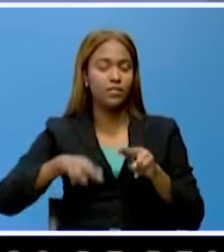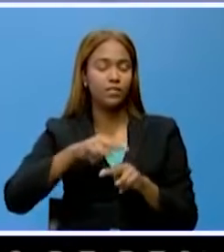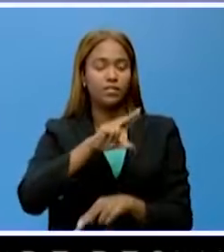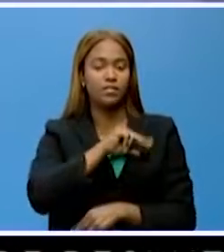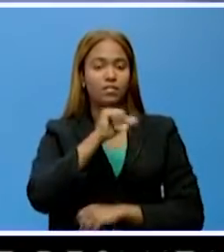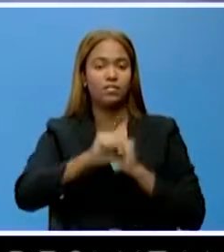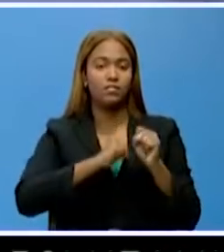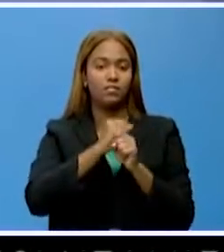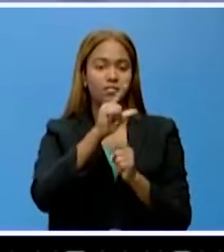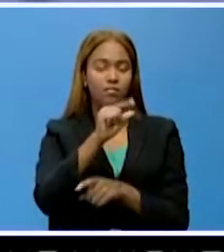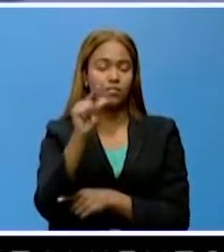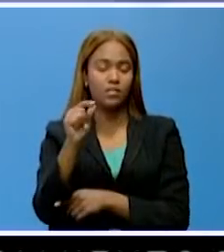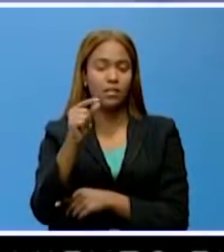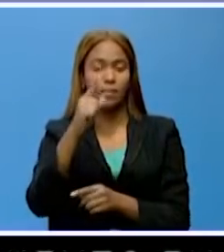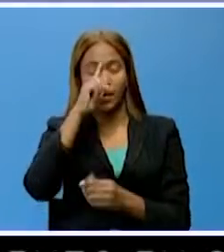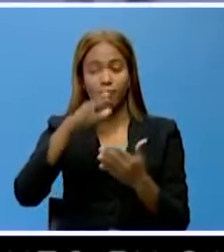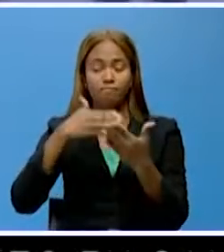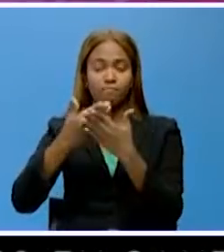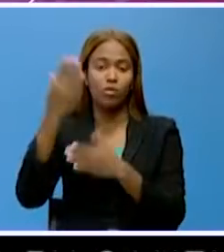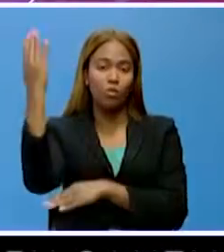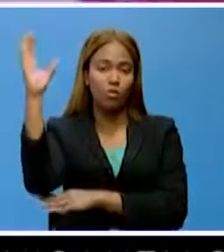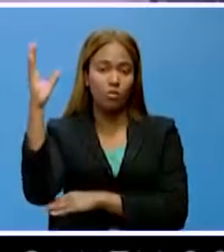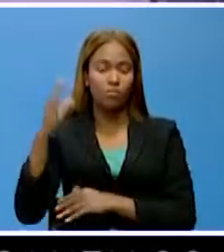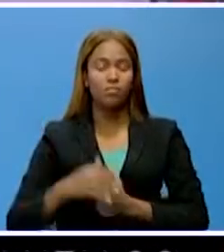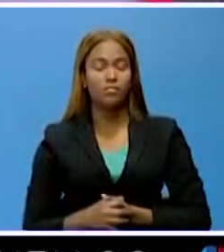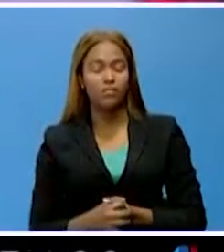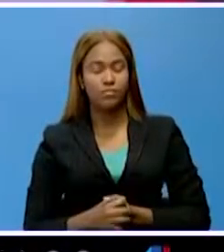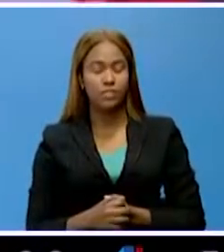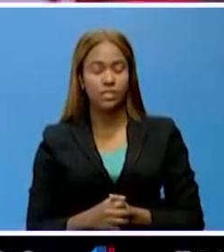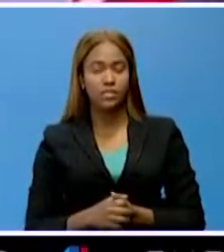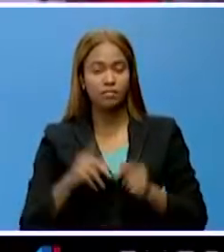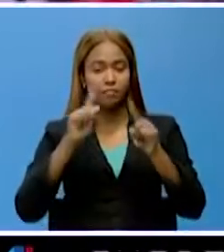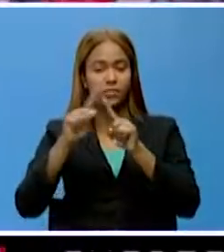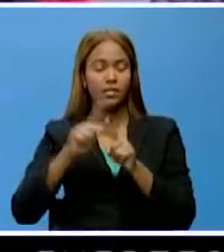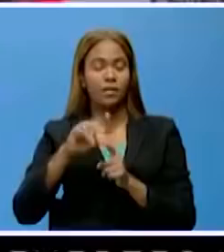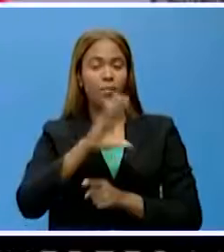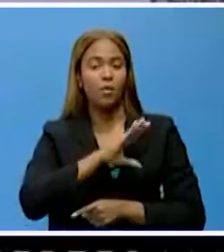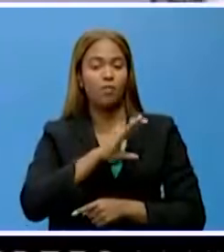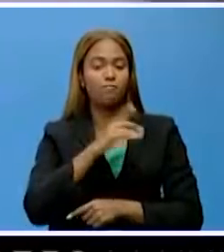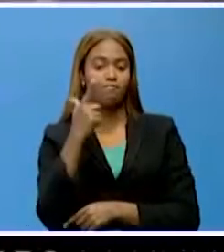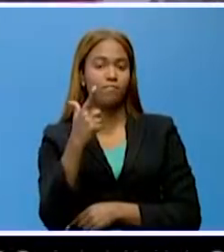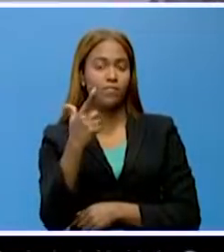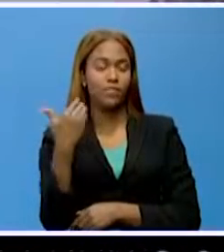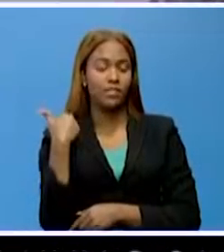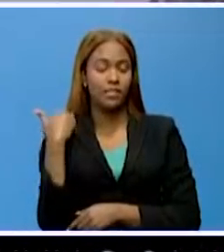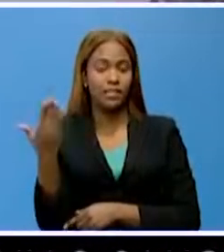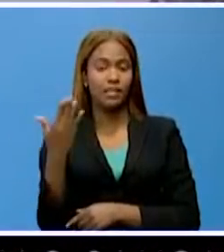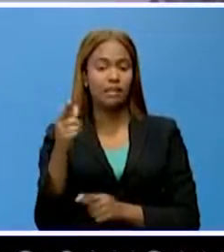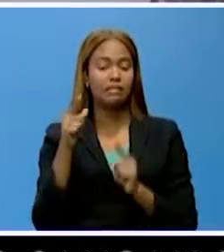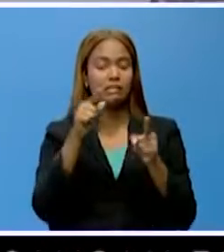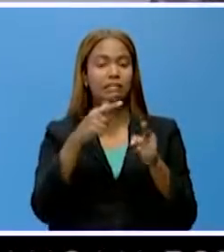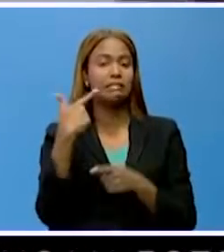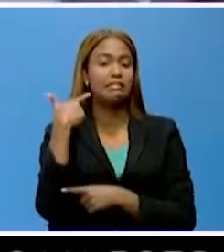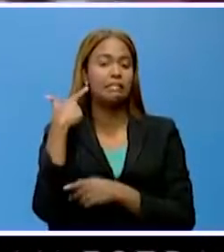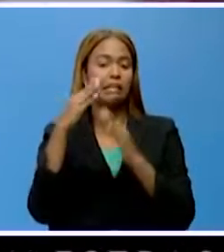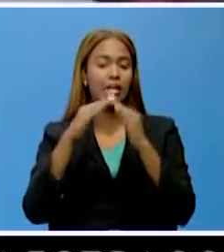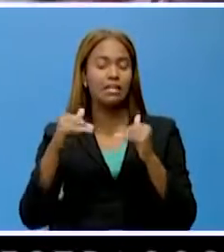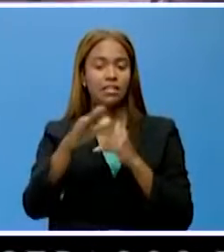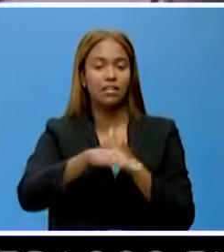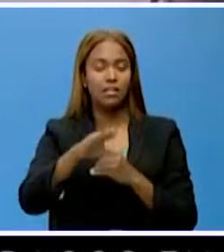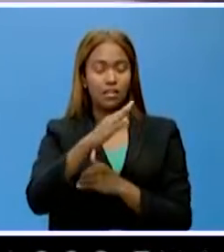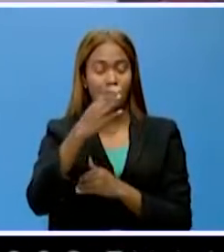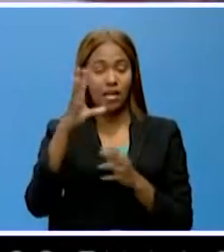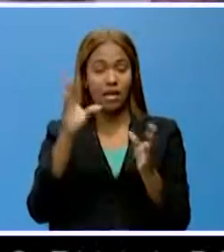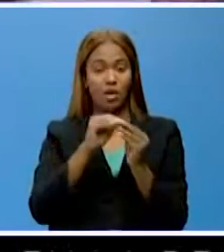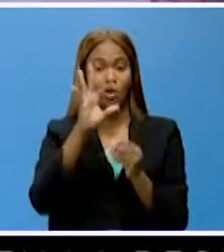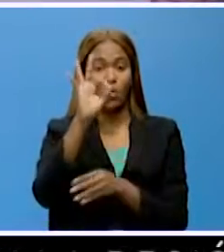del 2020 rumbo a Colombia. Varios policías armados de Myanmar asaltaron una casa en la ciudad de Bago, a